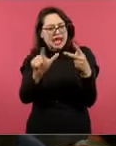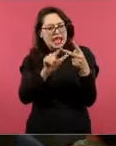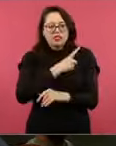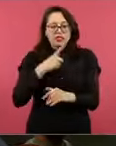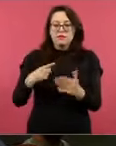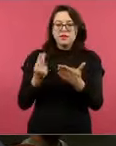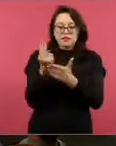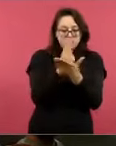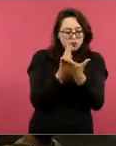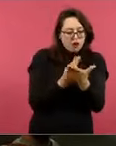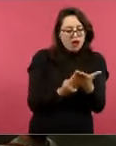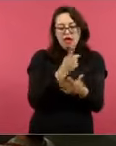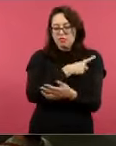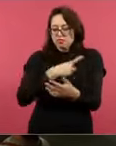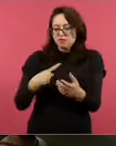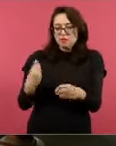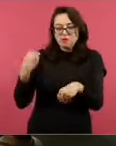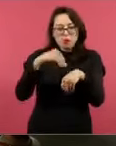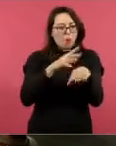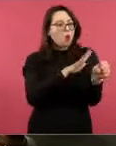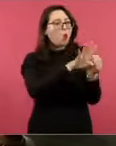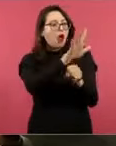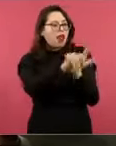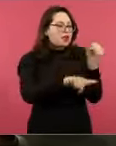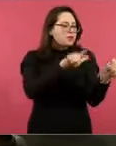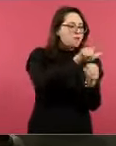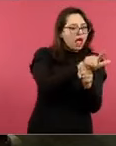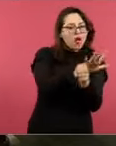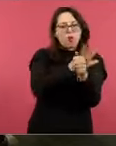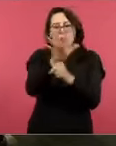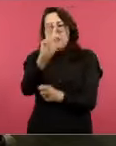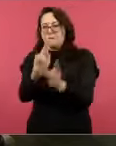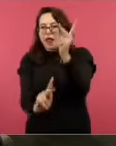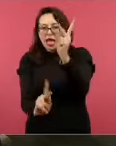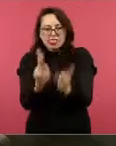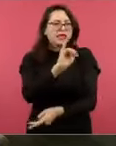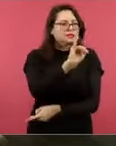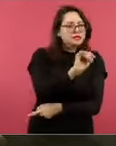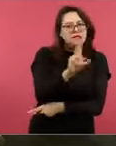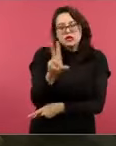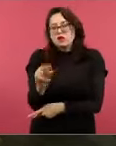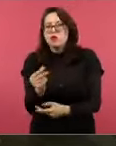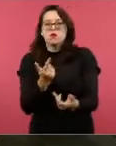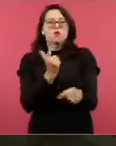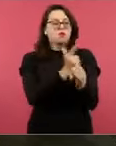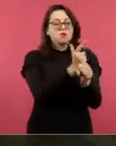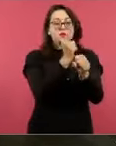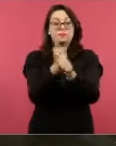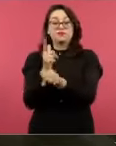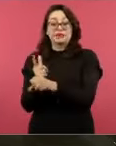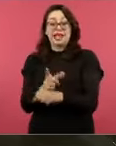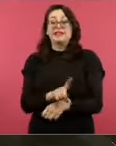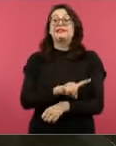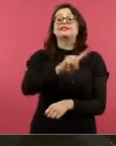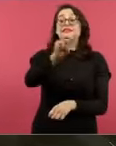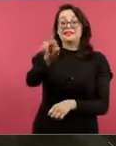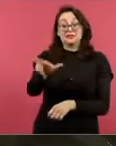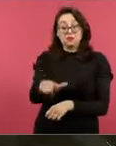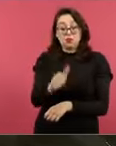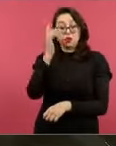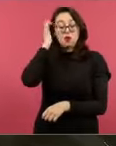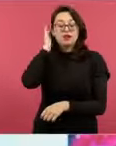información. Y ahora, posteriormente, nuestros niños y niñas se van a encontrar con una lectura, con una narración